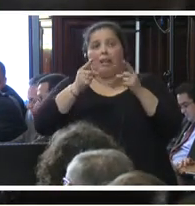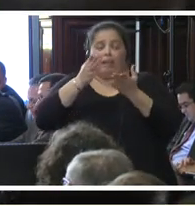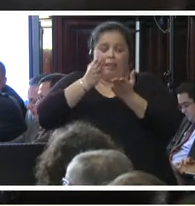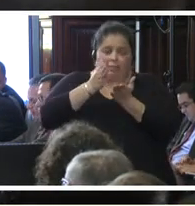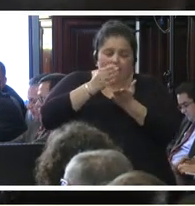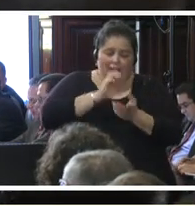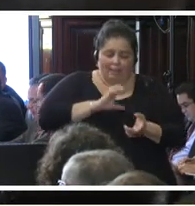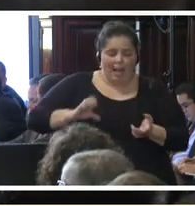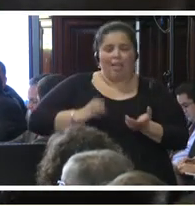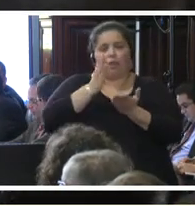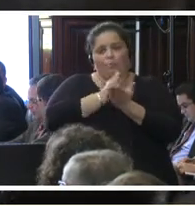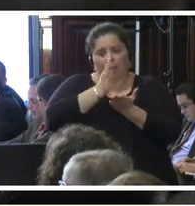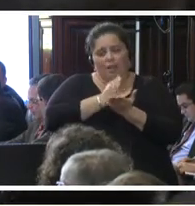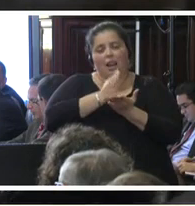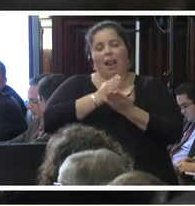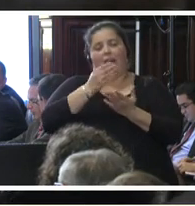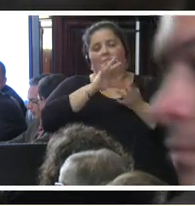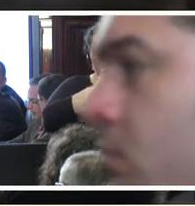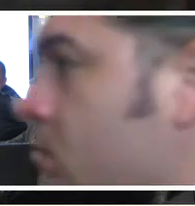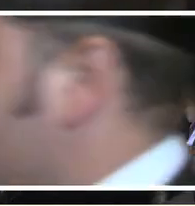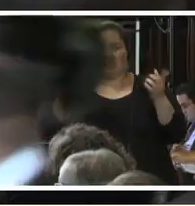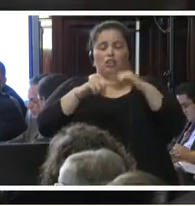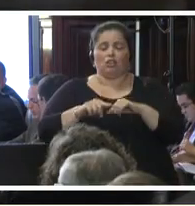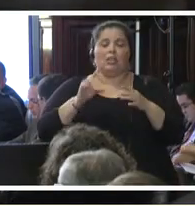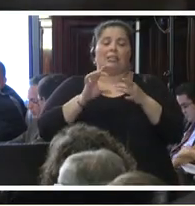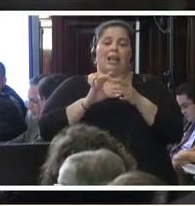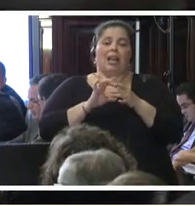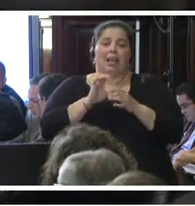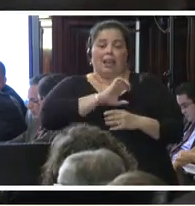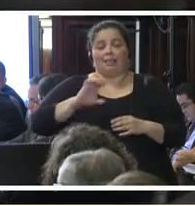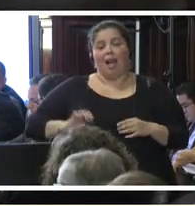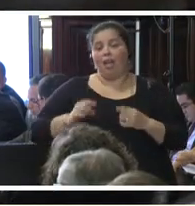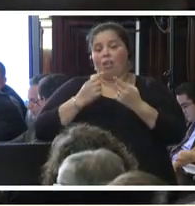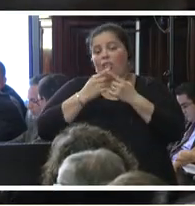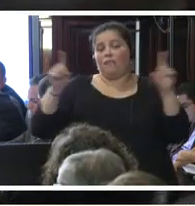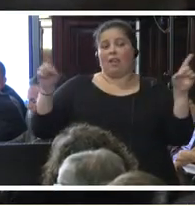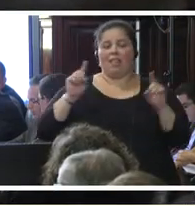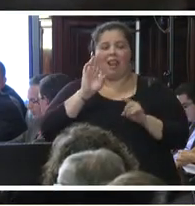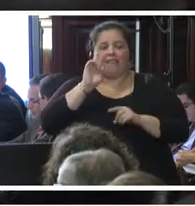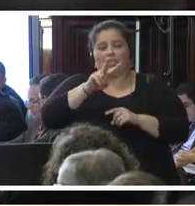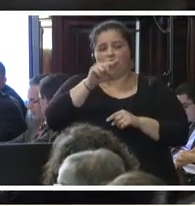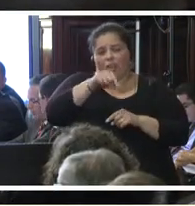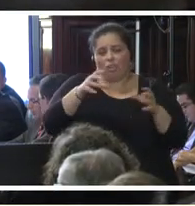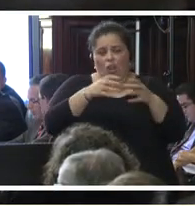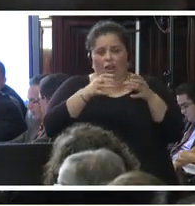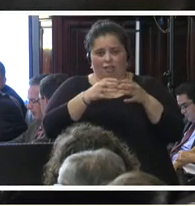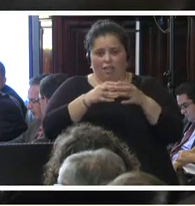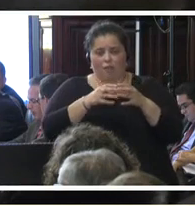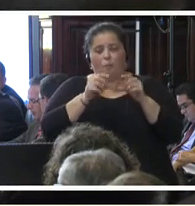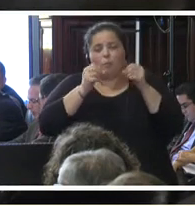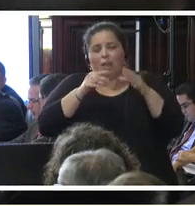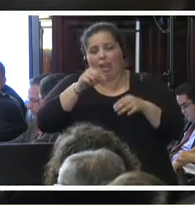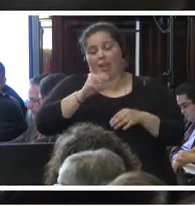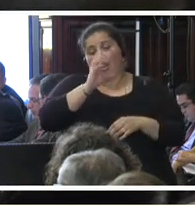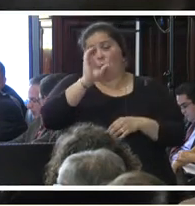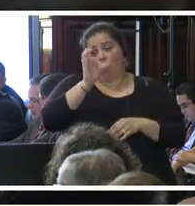democracia. No obstante, el Estado difiere de la visión de los referidos colectivos en el sentido de que en Coahuila